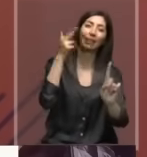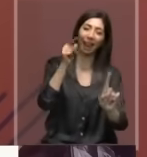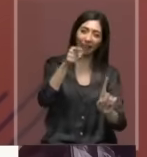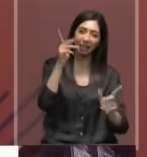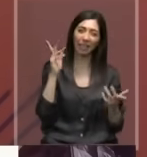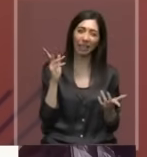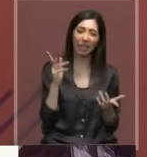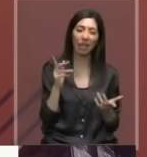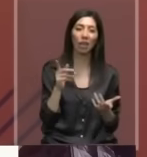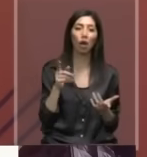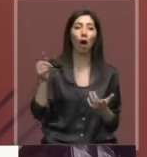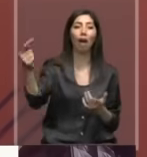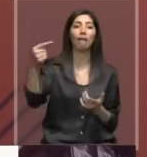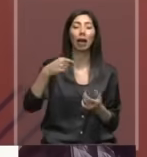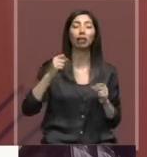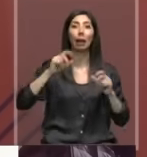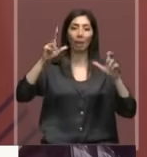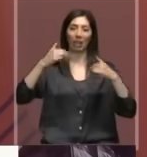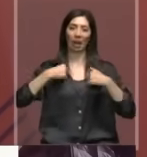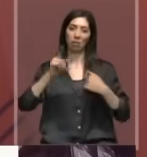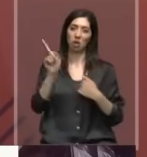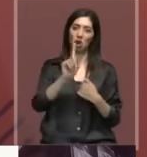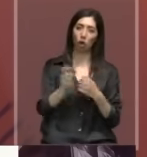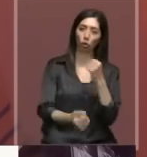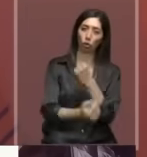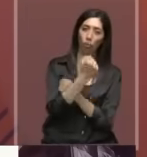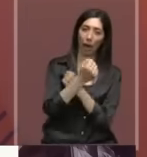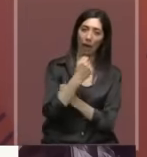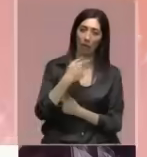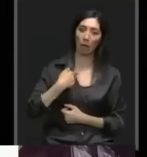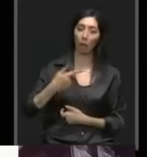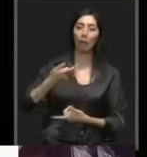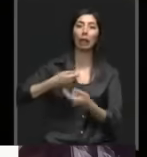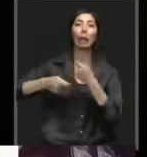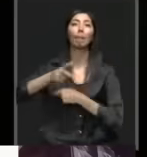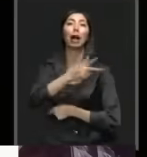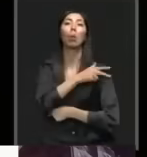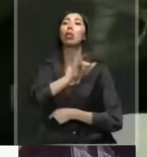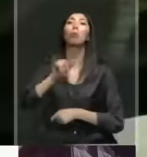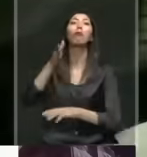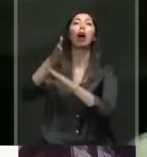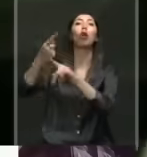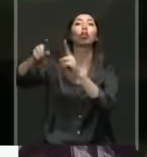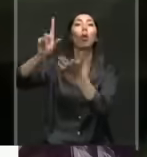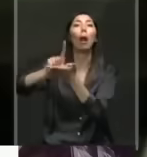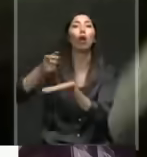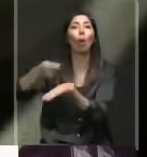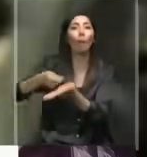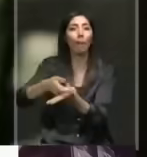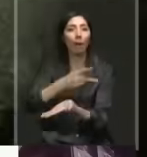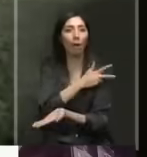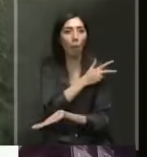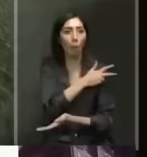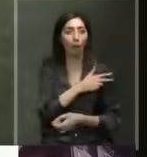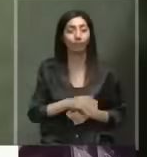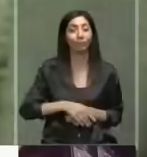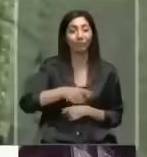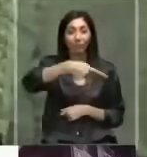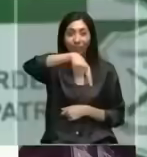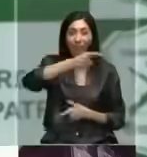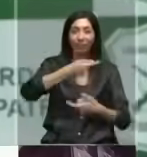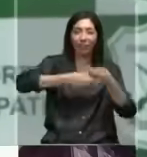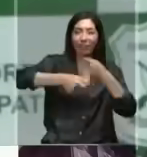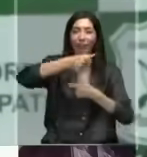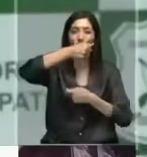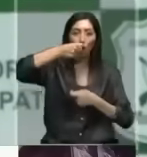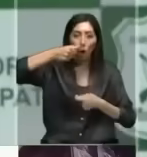engañes más a despertarme, pajarón chuchero. Le va a venderte marihuana y después va a comprar en otro lado. El sujeto tiene antecedentes por tráfico de drogas en pequeñas cantidades, tráfico de